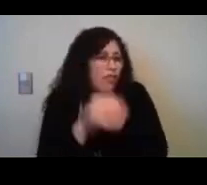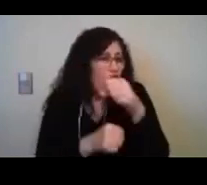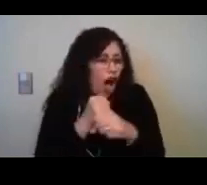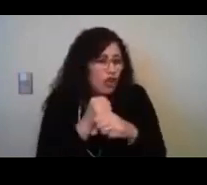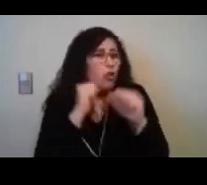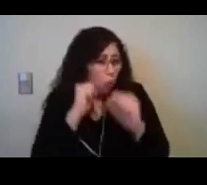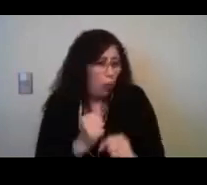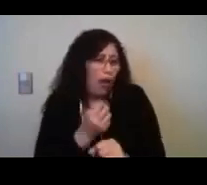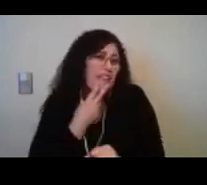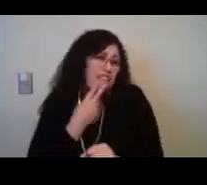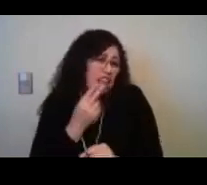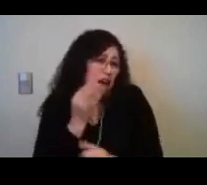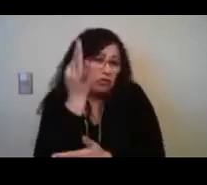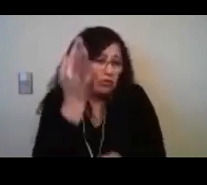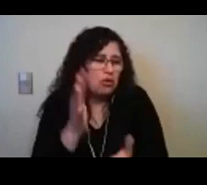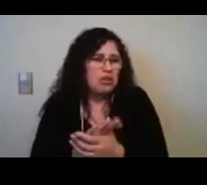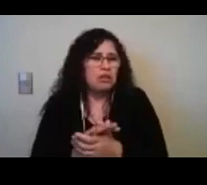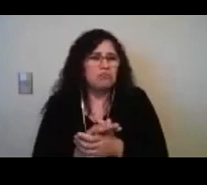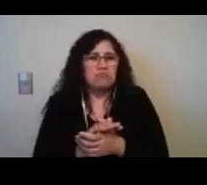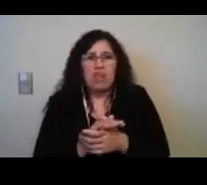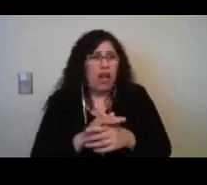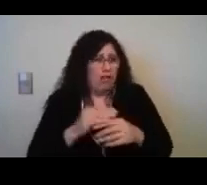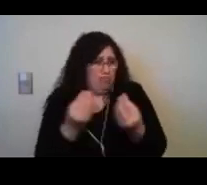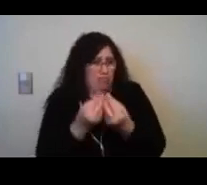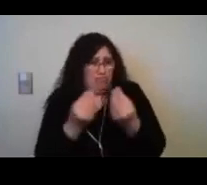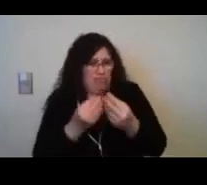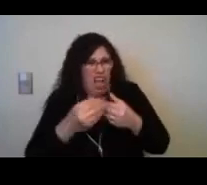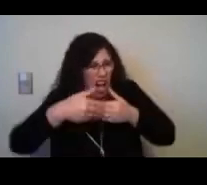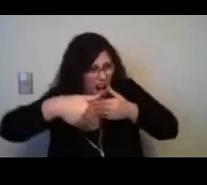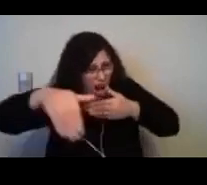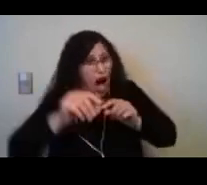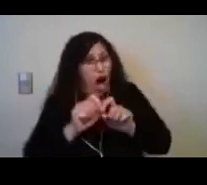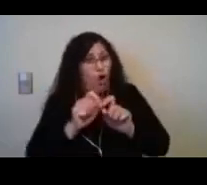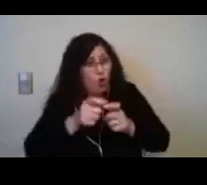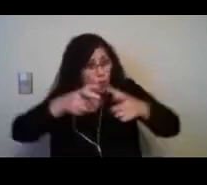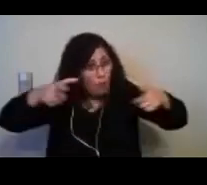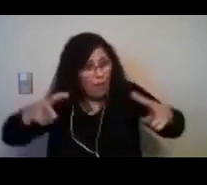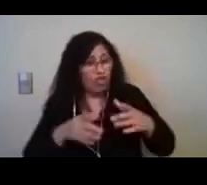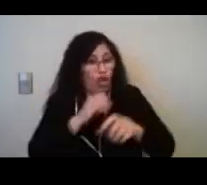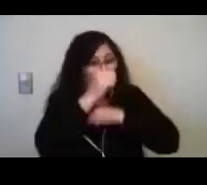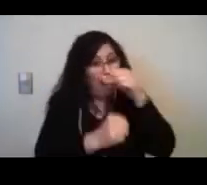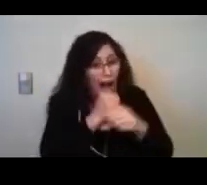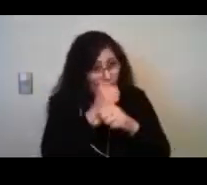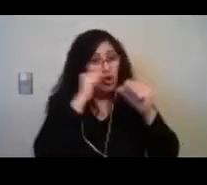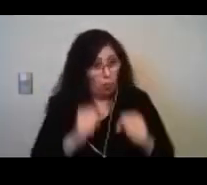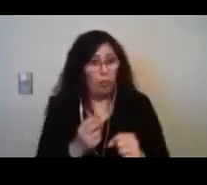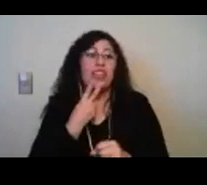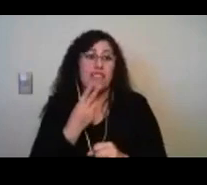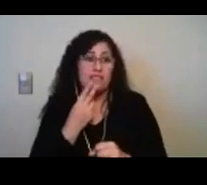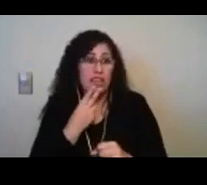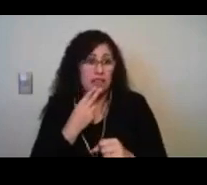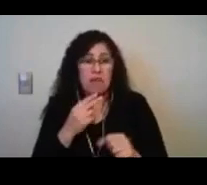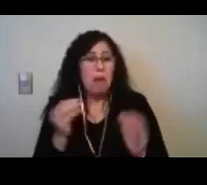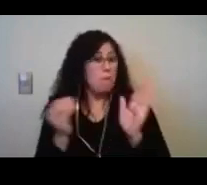¿Ya? Y de hecho, las personas con la enfermedad de Parkinson no fallecen por Parkinson, porque Parkinson no